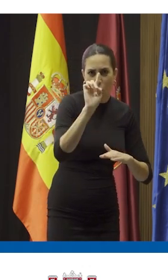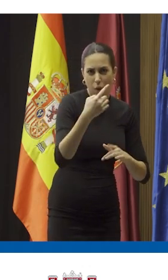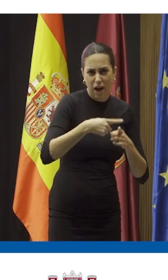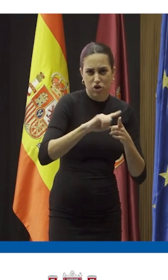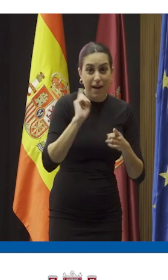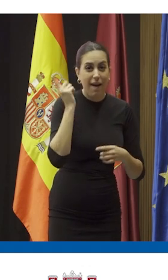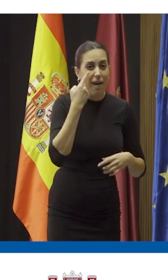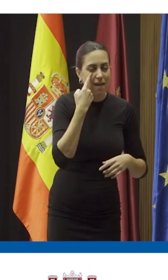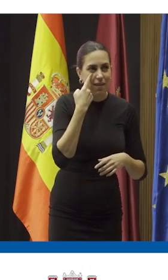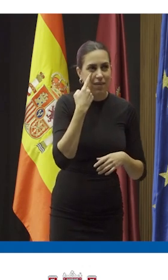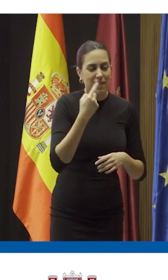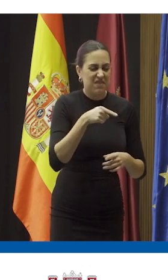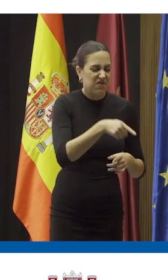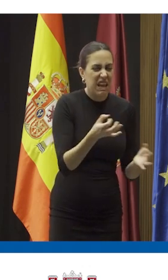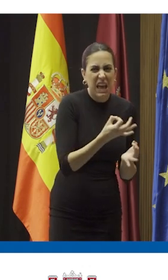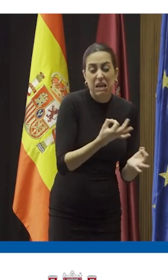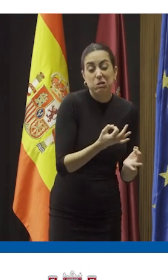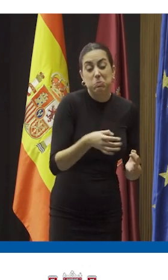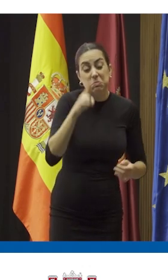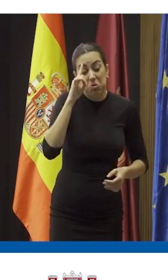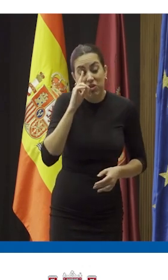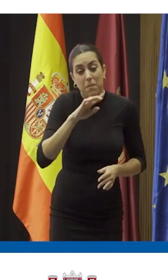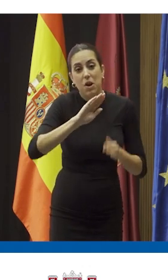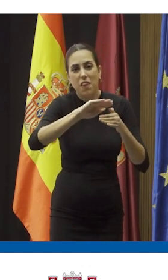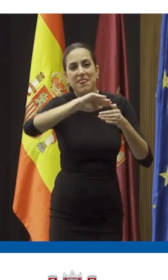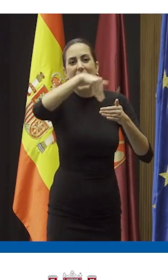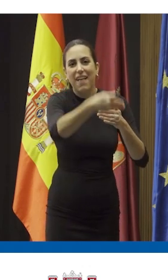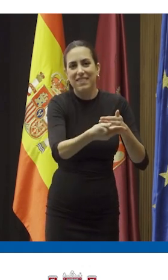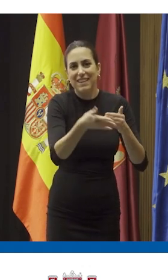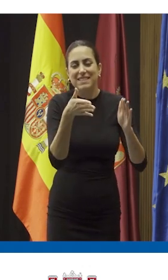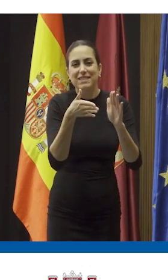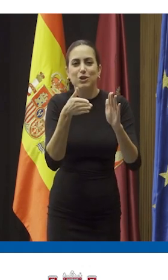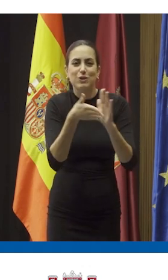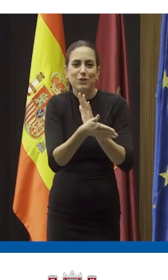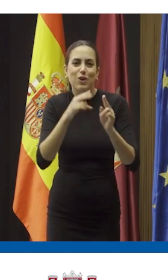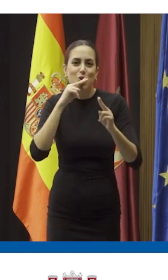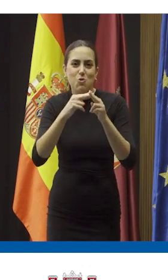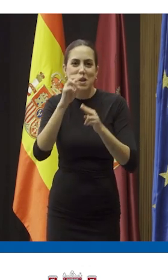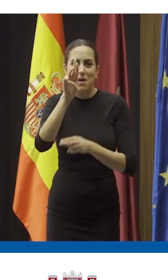llamar la que está delante, prostatae. ¿Le